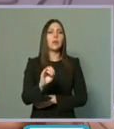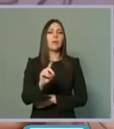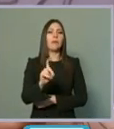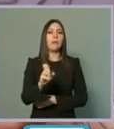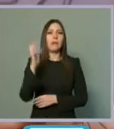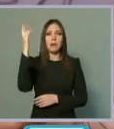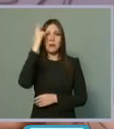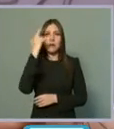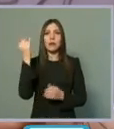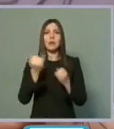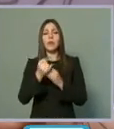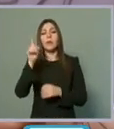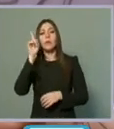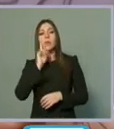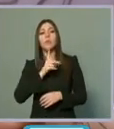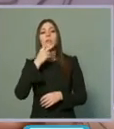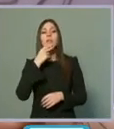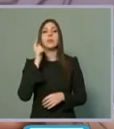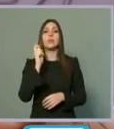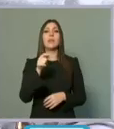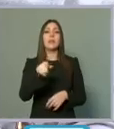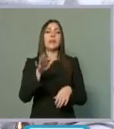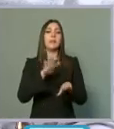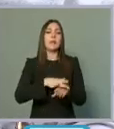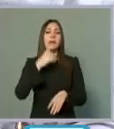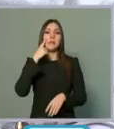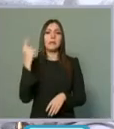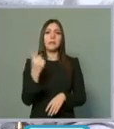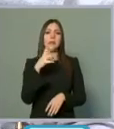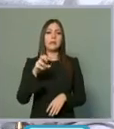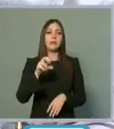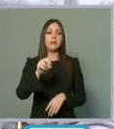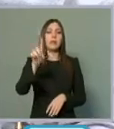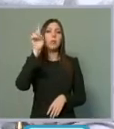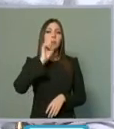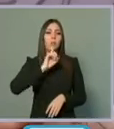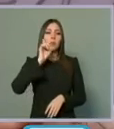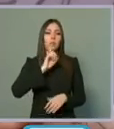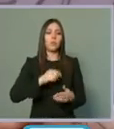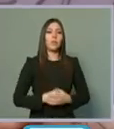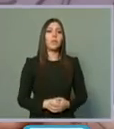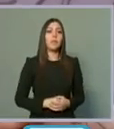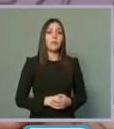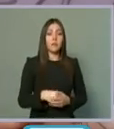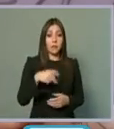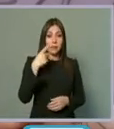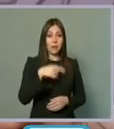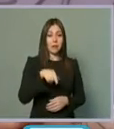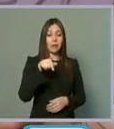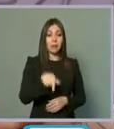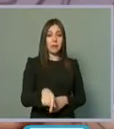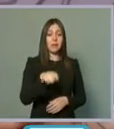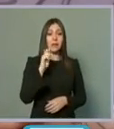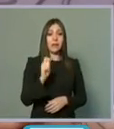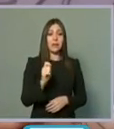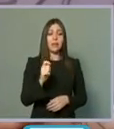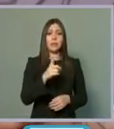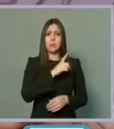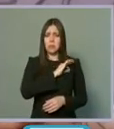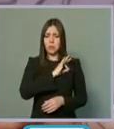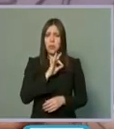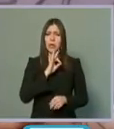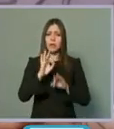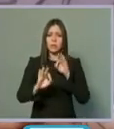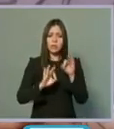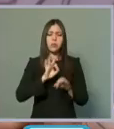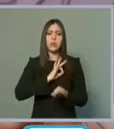sobre todo mujeres, ¿no? Porque es mucho más frecuente en mujeres. Pero es un padecimiento perfectamente tratable que se